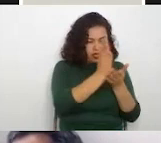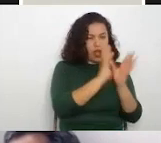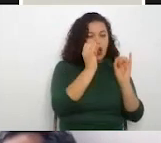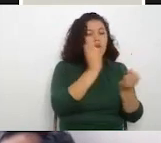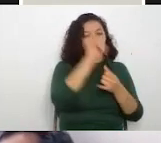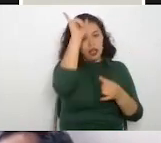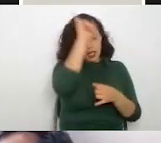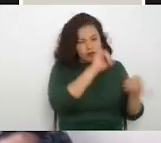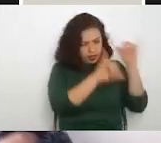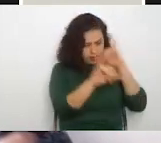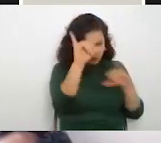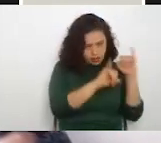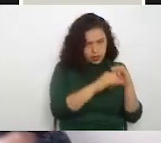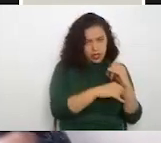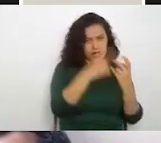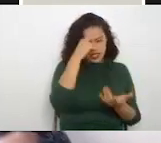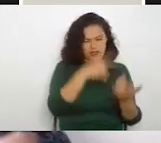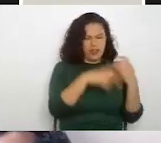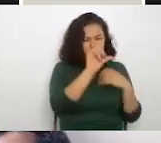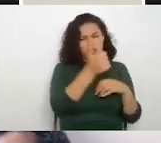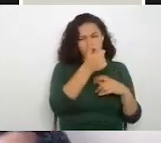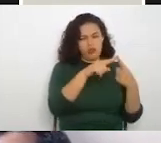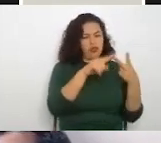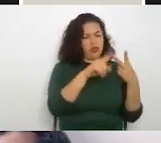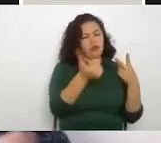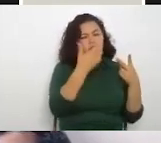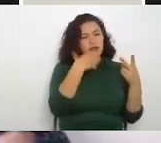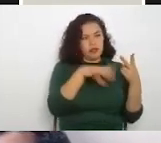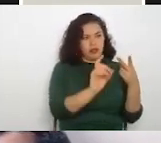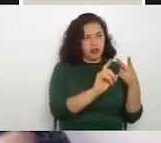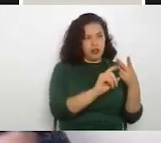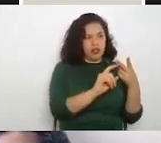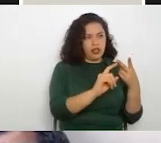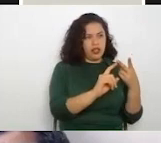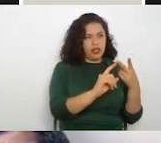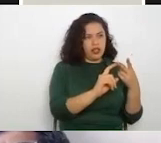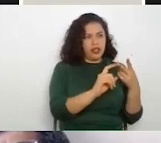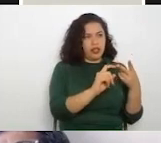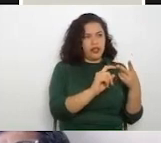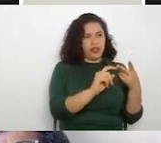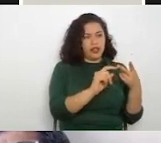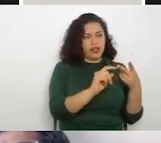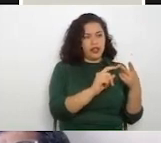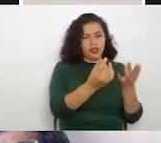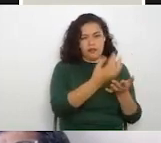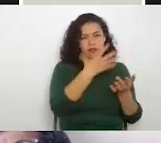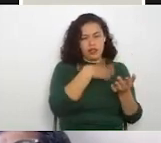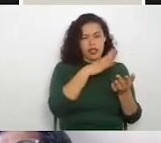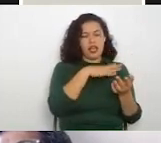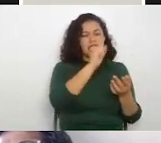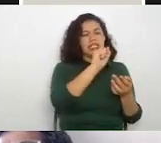laboratorio. Y creo que va muy relacionada con otro comentario que nos manda, déjenme ver, creo que es